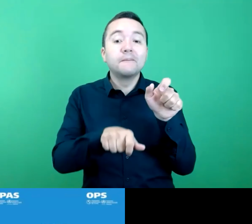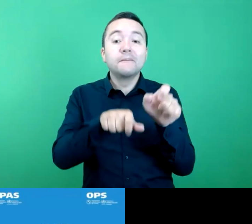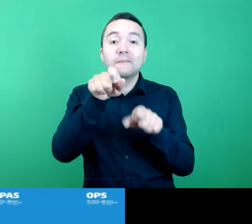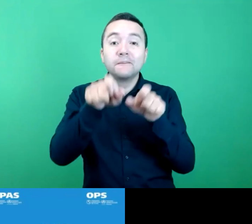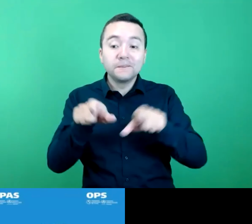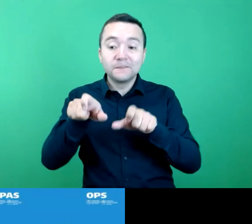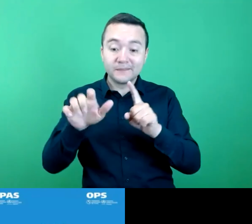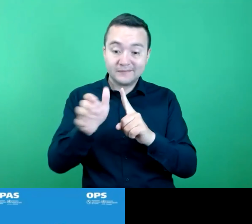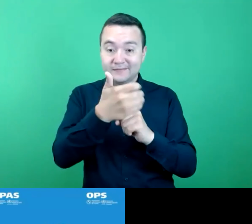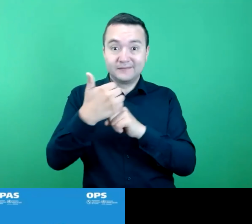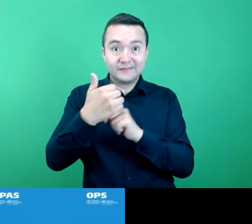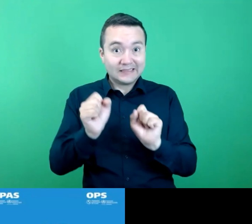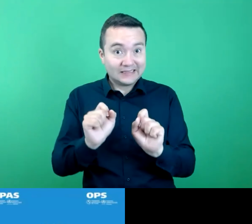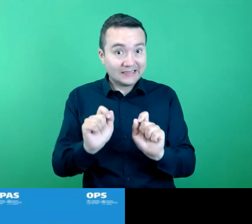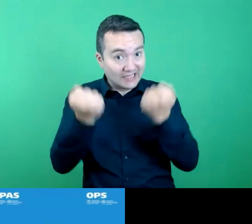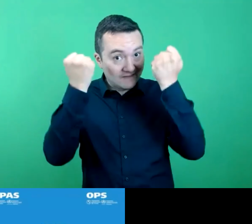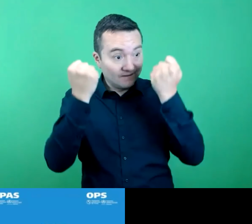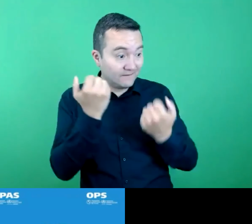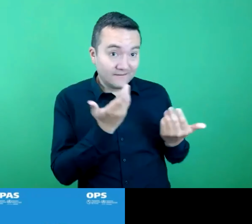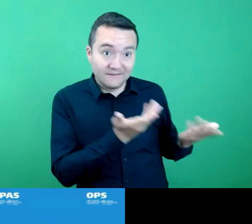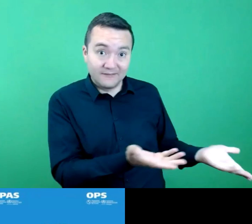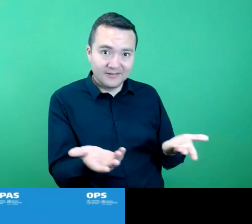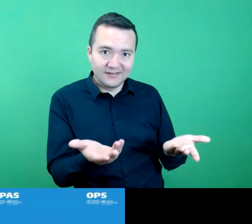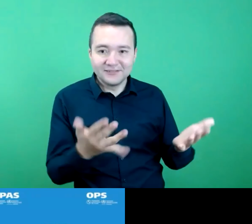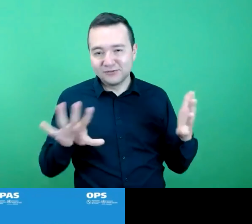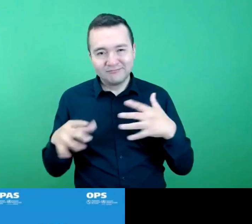de la estrategia de la atención primaria de la salud,